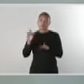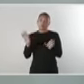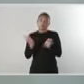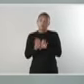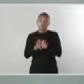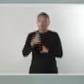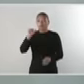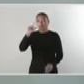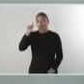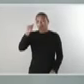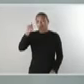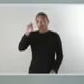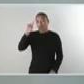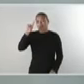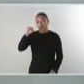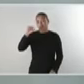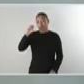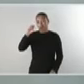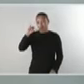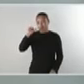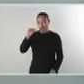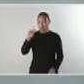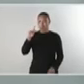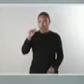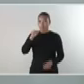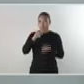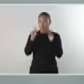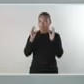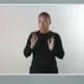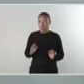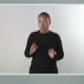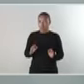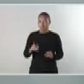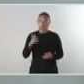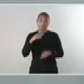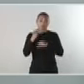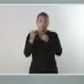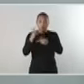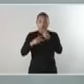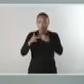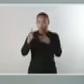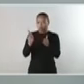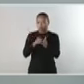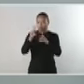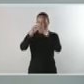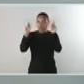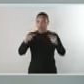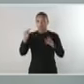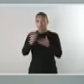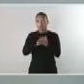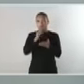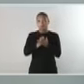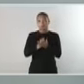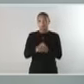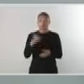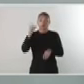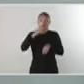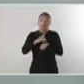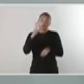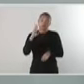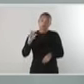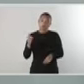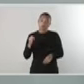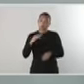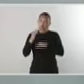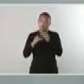vamos a regresarle a Tamaulipas su libertad y su grandeza este próximo cinco de junio salgamos todos juntos salgamos